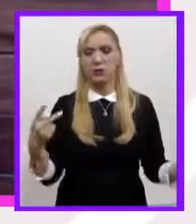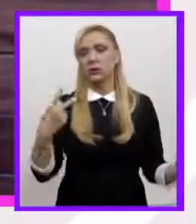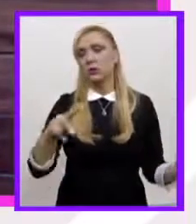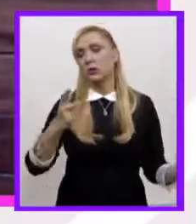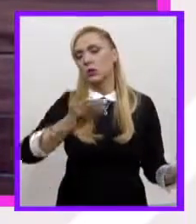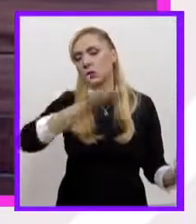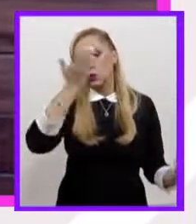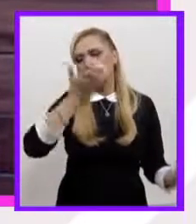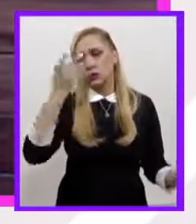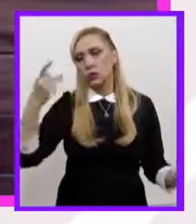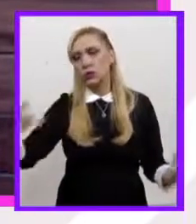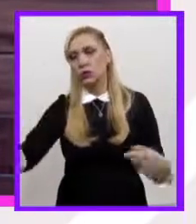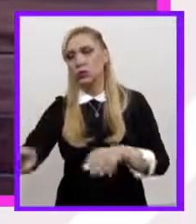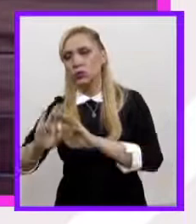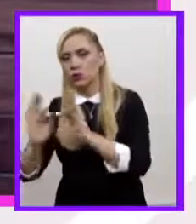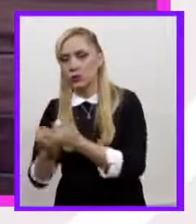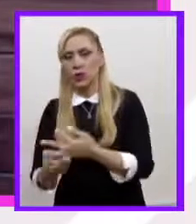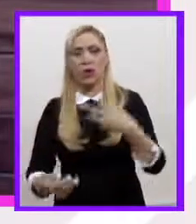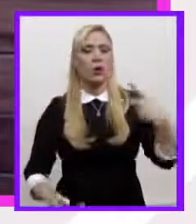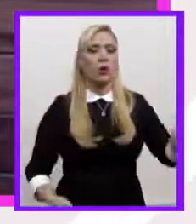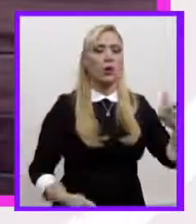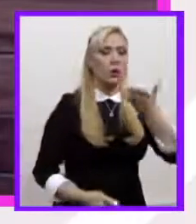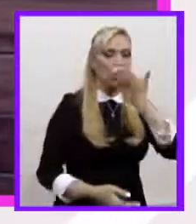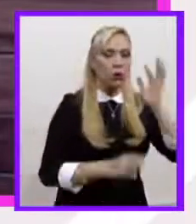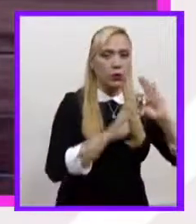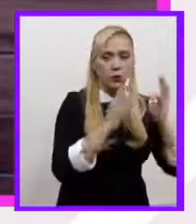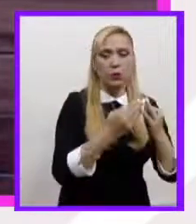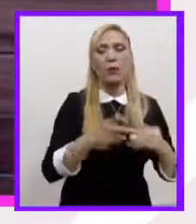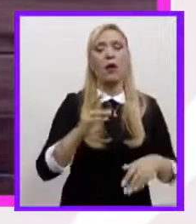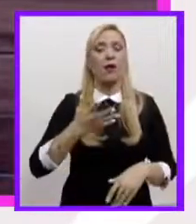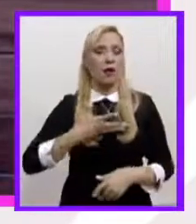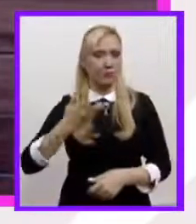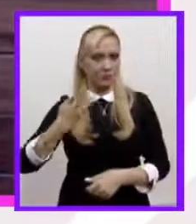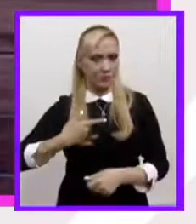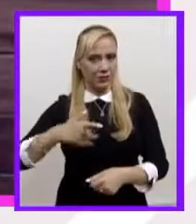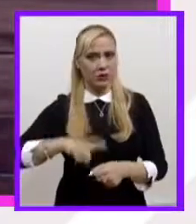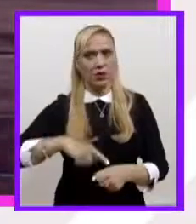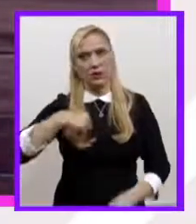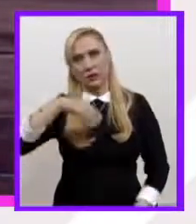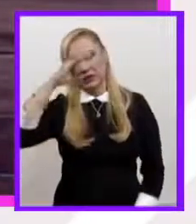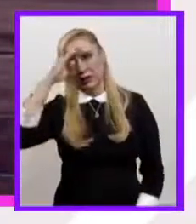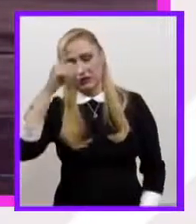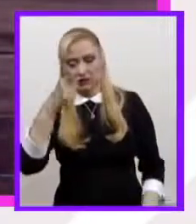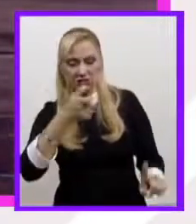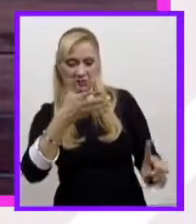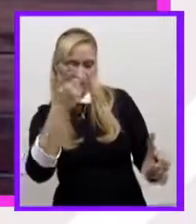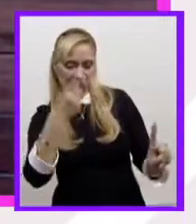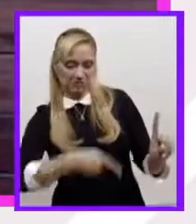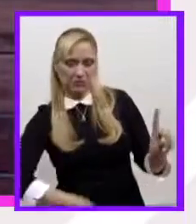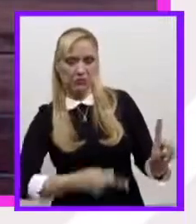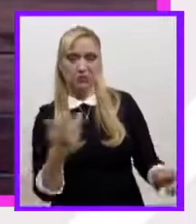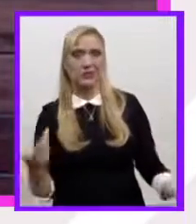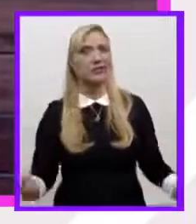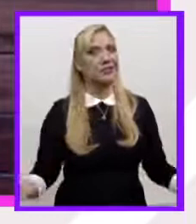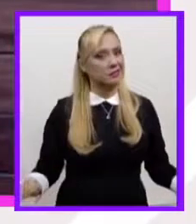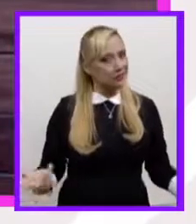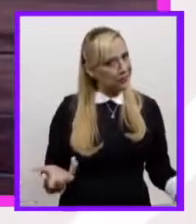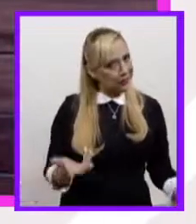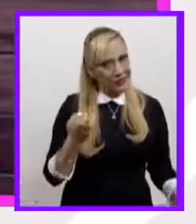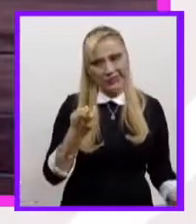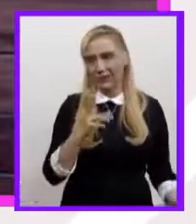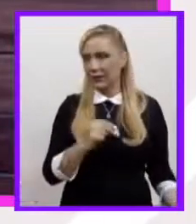es decir, estructural, pero también personal, pues están plagadas de estereotipos y prejuicios, paradójicamente, ¿no? Entonces,